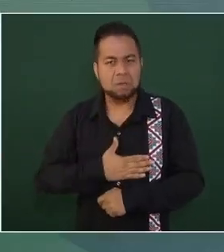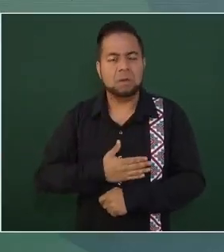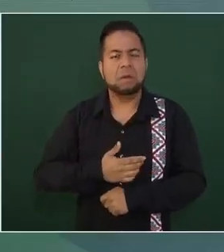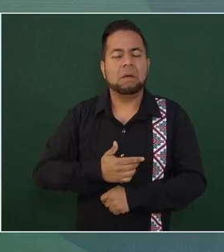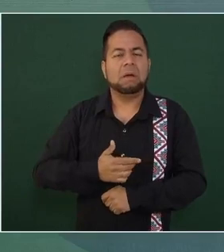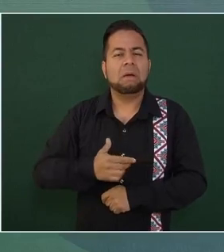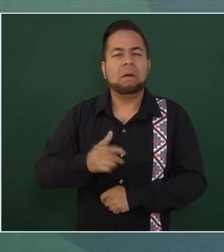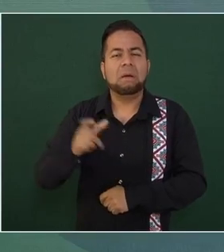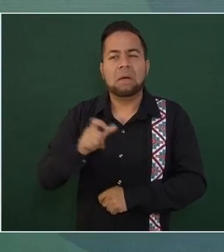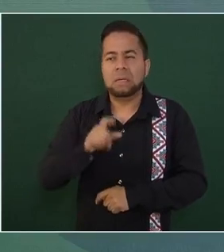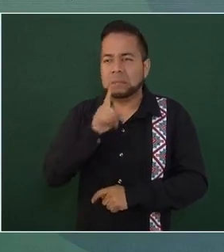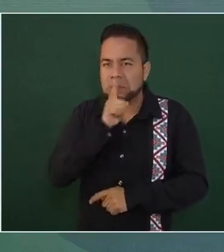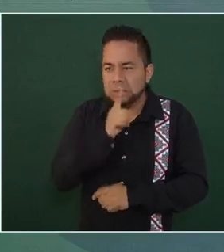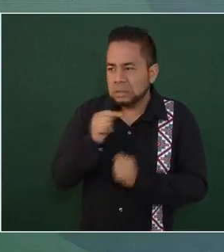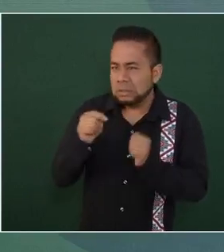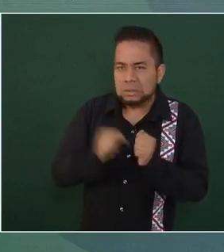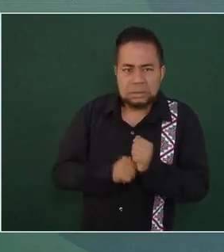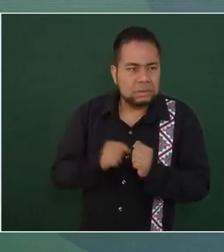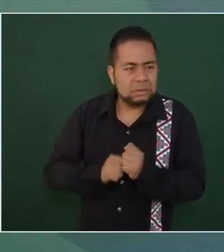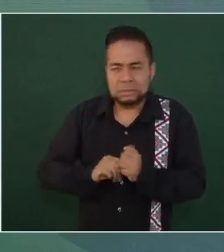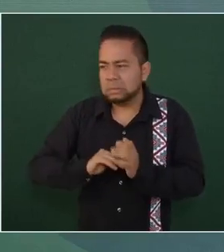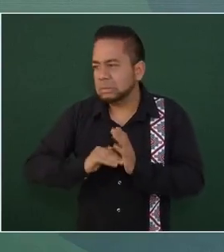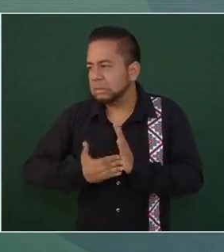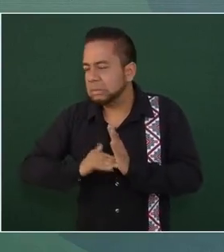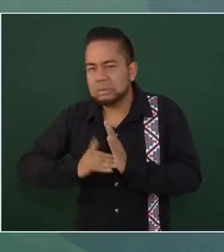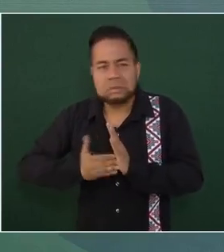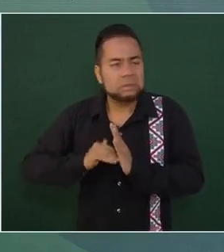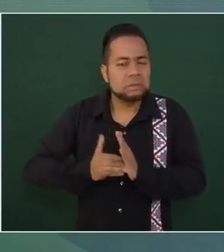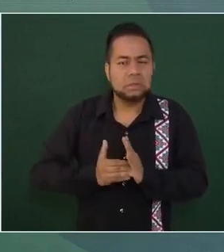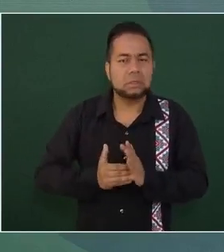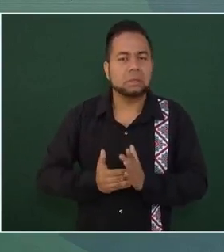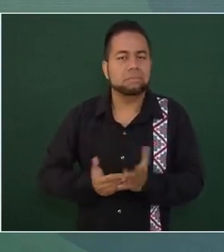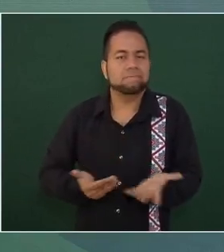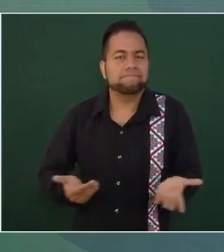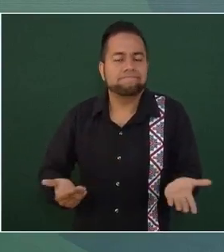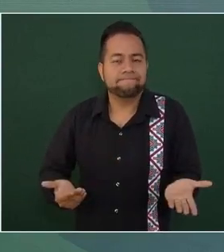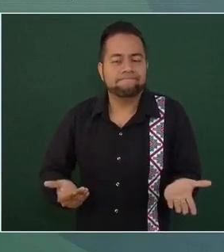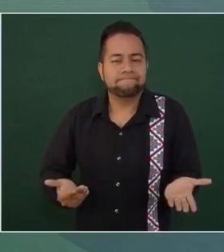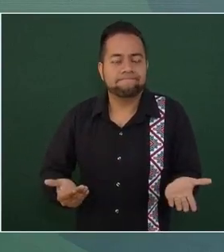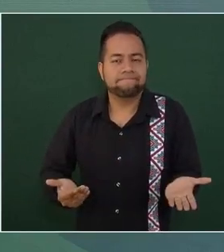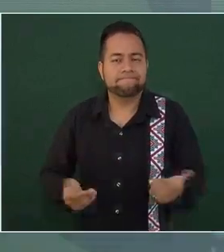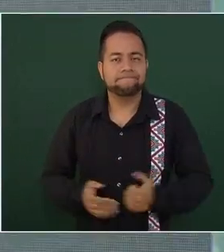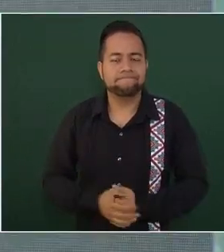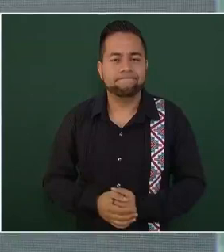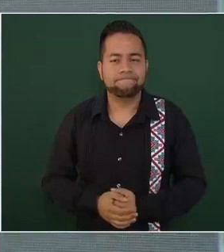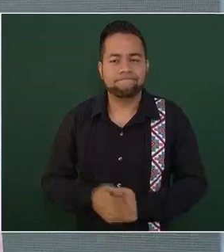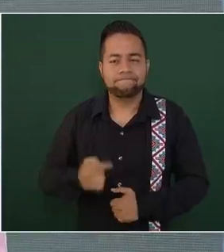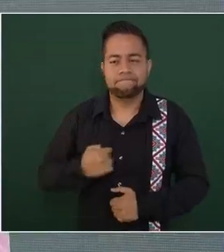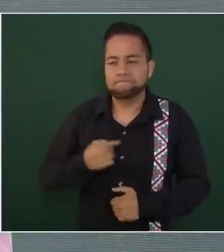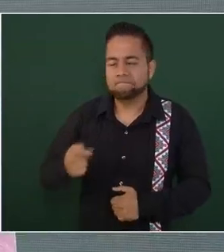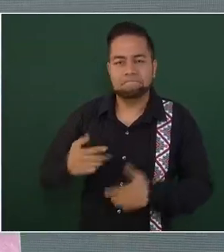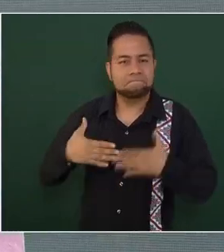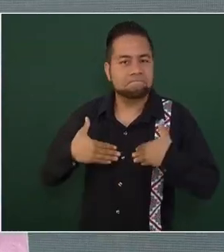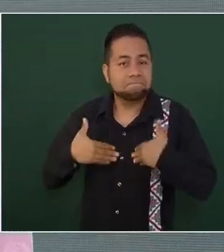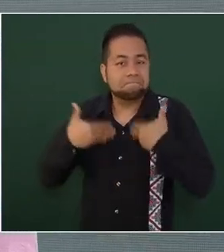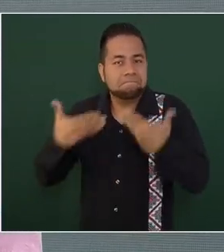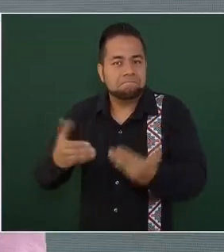clandestinidad ¿cómo no voy a tener yo confianza